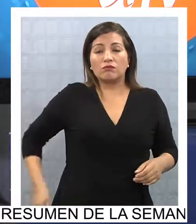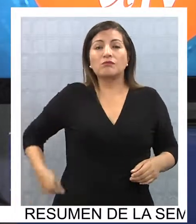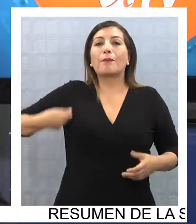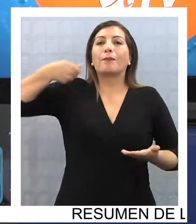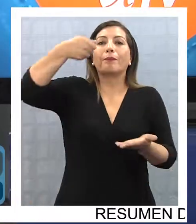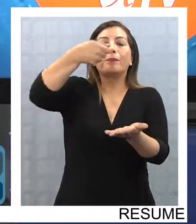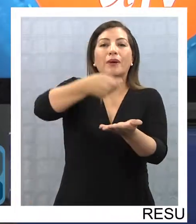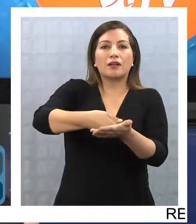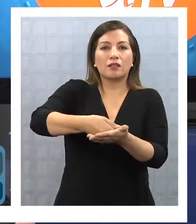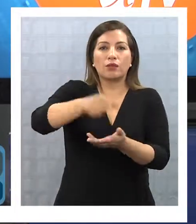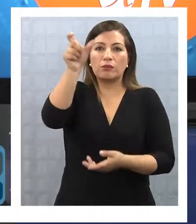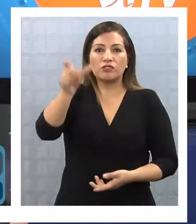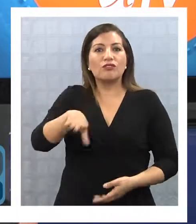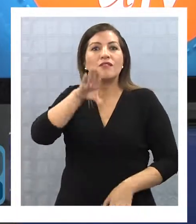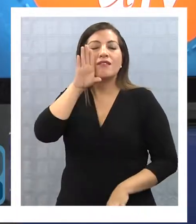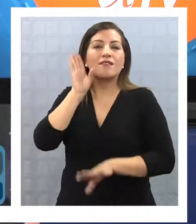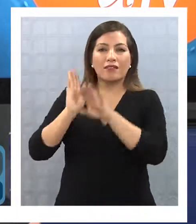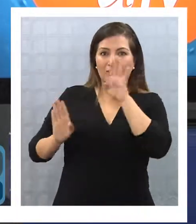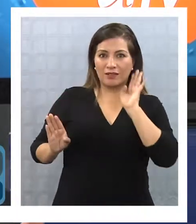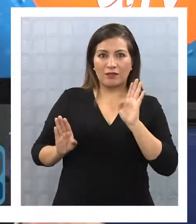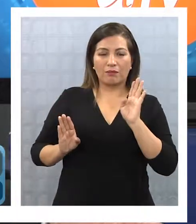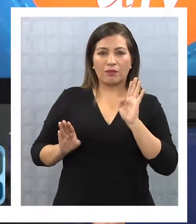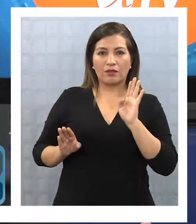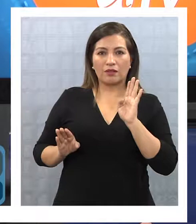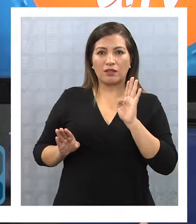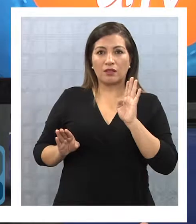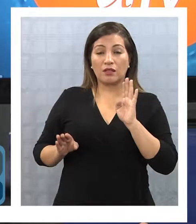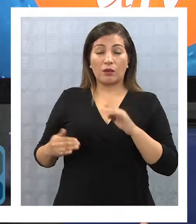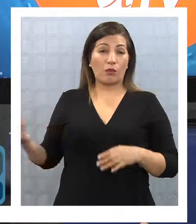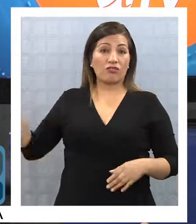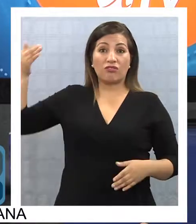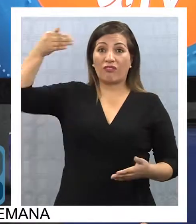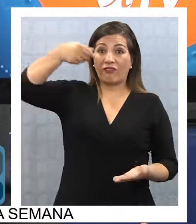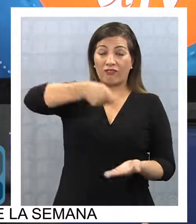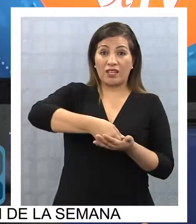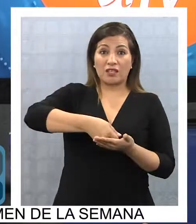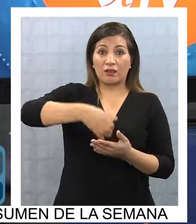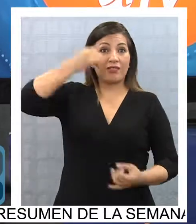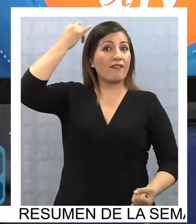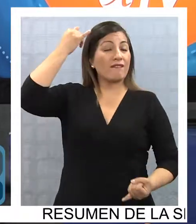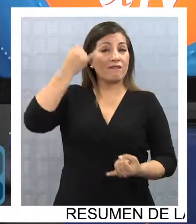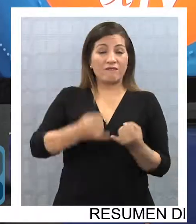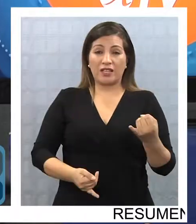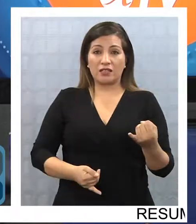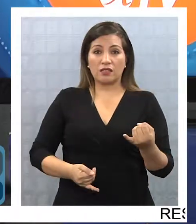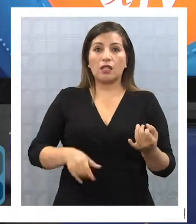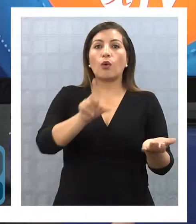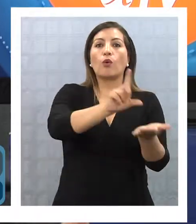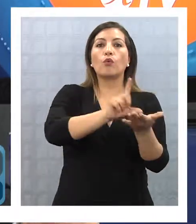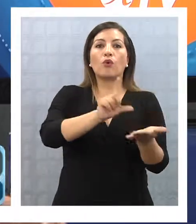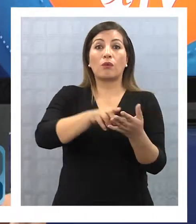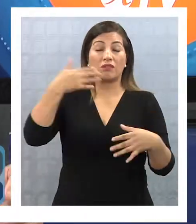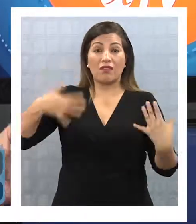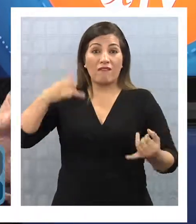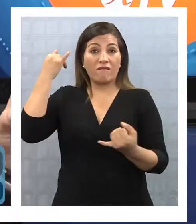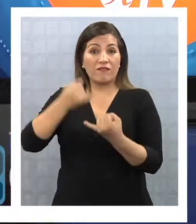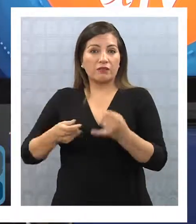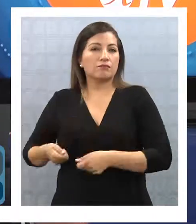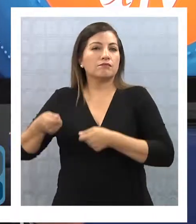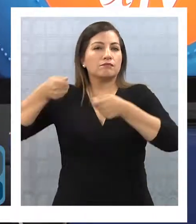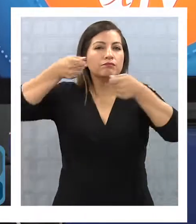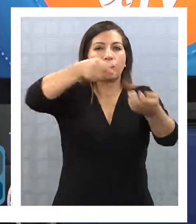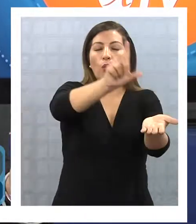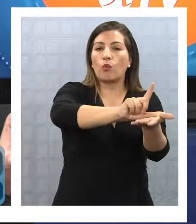de gestión de residuos que aseguren la trazabilidad completa de este producto, desde que llega hasta que termina en un depositario autorizado, se reutiliza. Lo que nosotros queremos es que